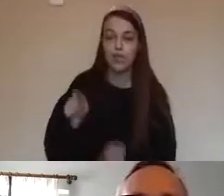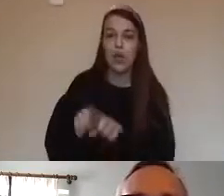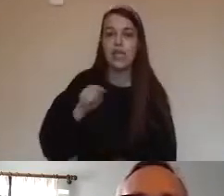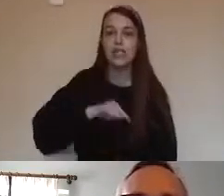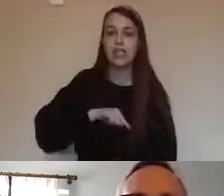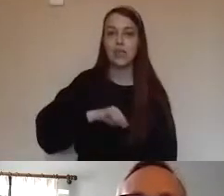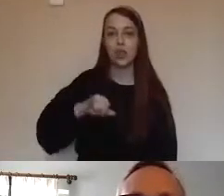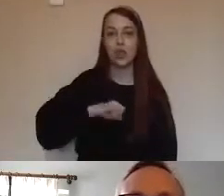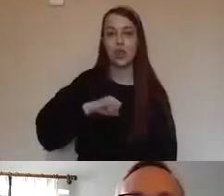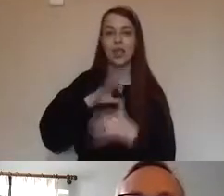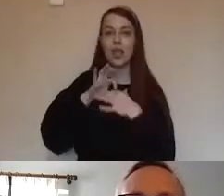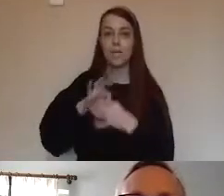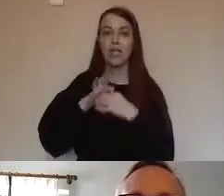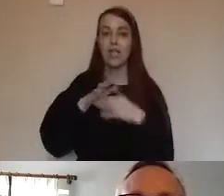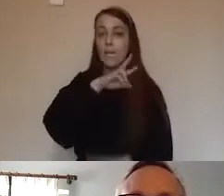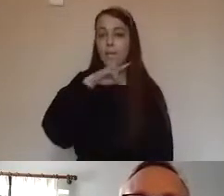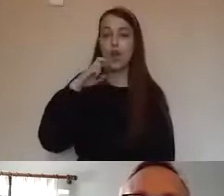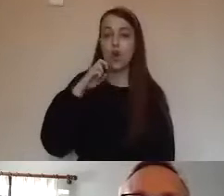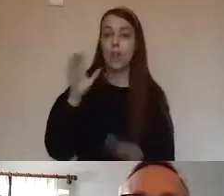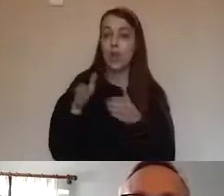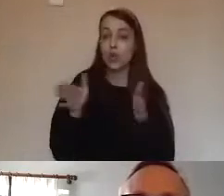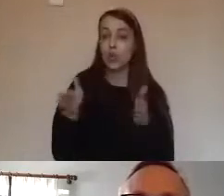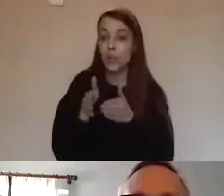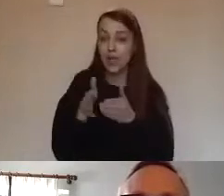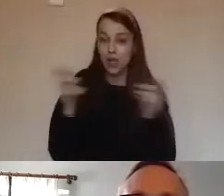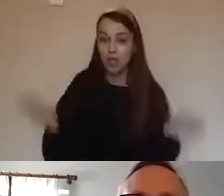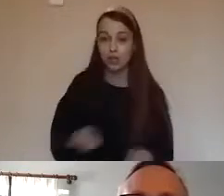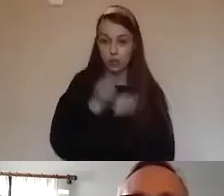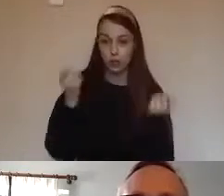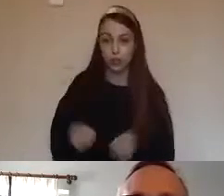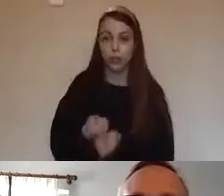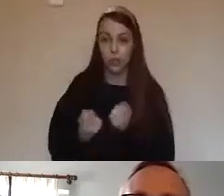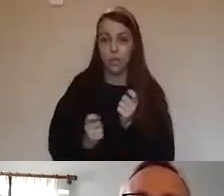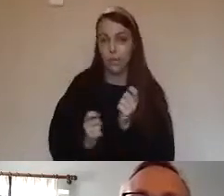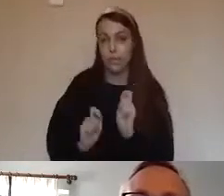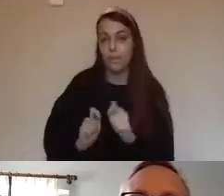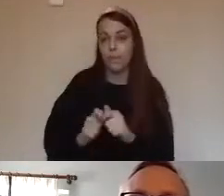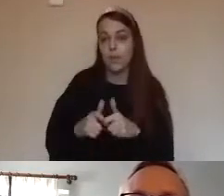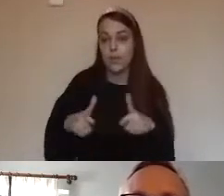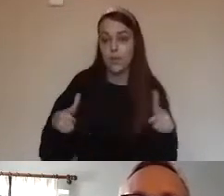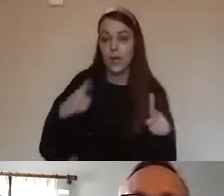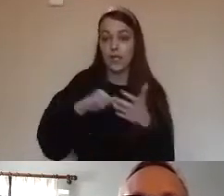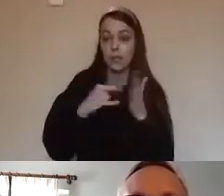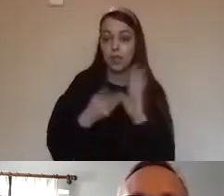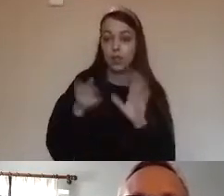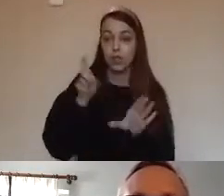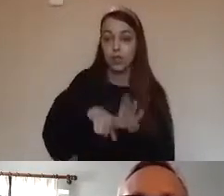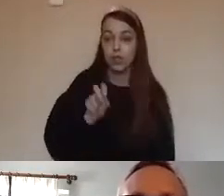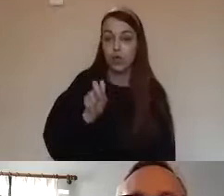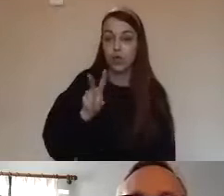del valor de las minorías y promocionará la cultura europea. Este proyecto cuenta con 12 socios,